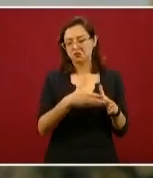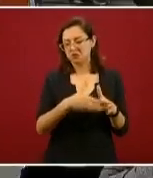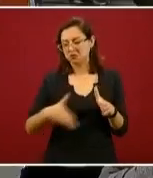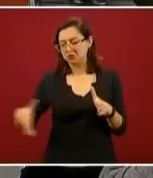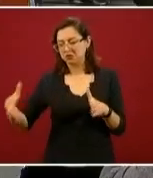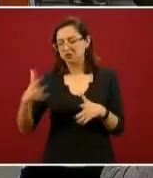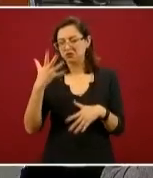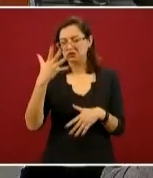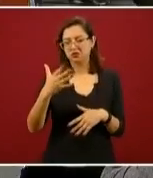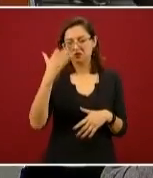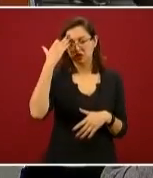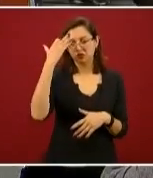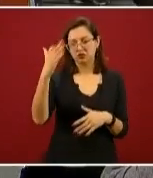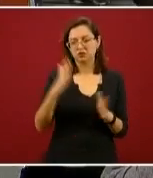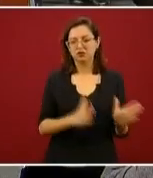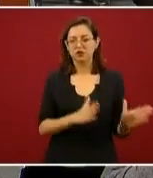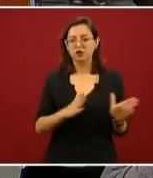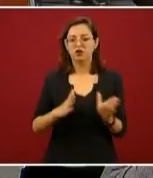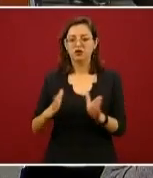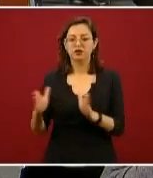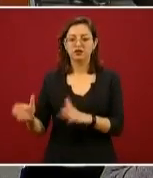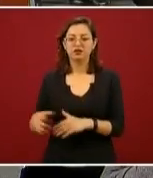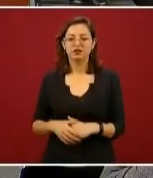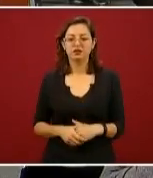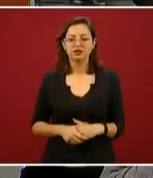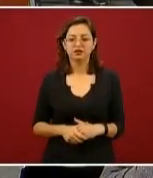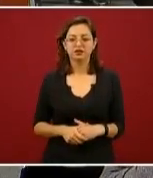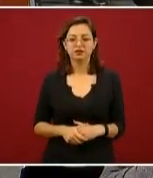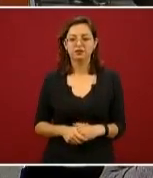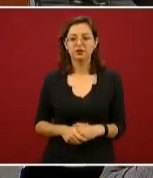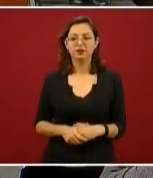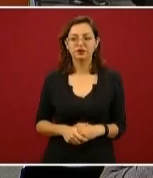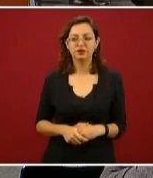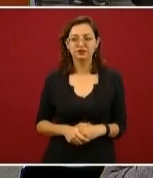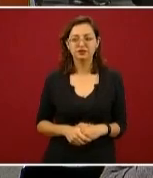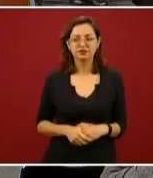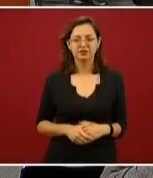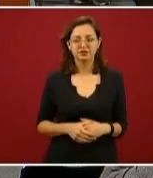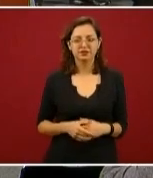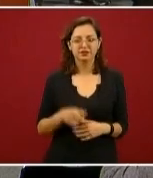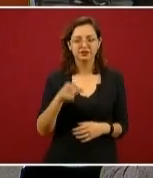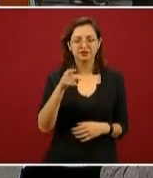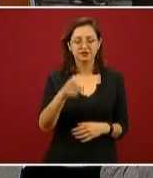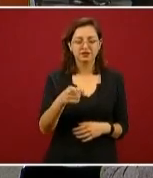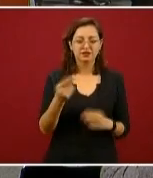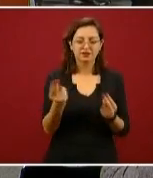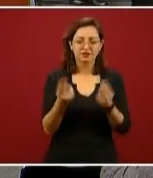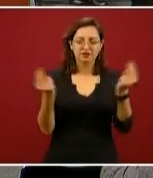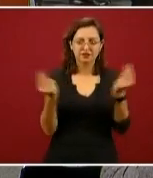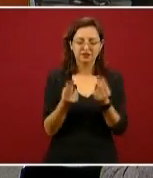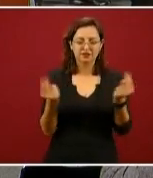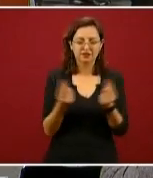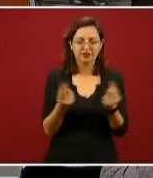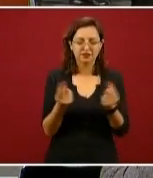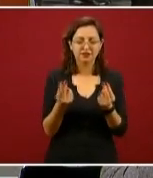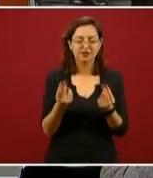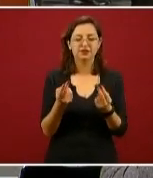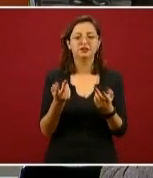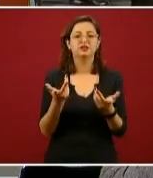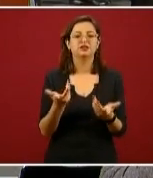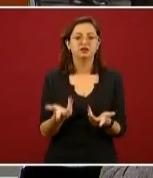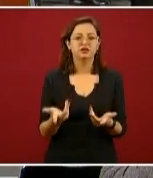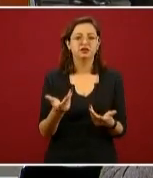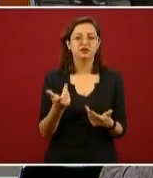fases. La que sigue, por favor. Aquí son necesidades de